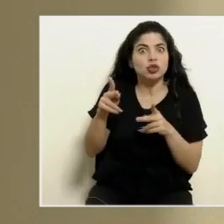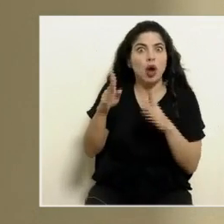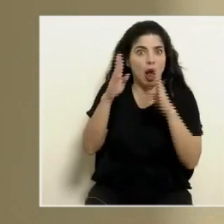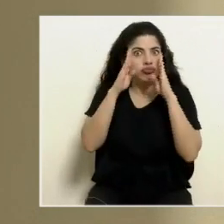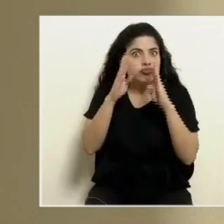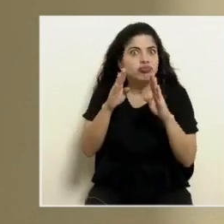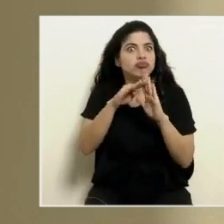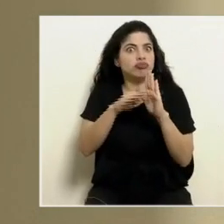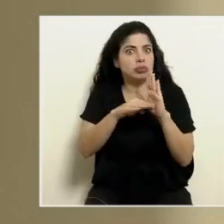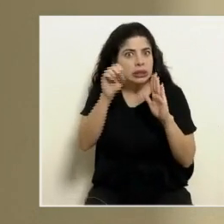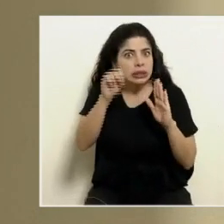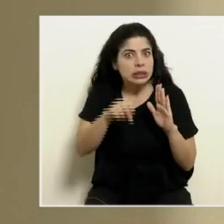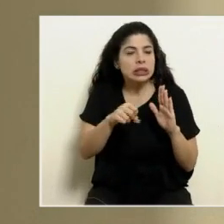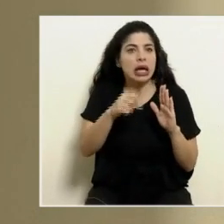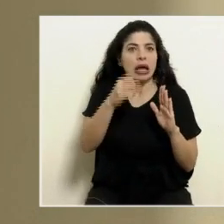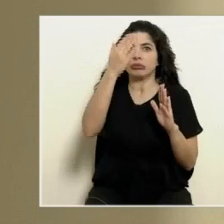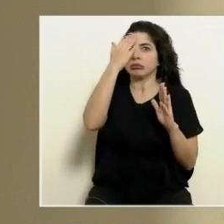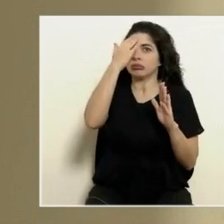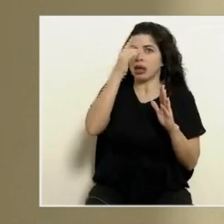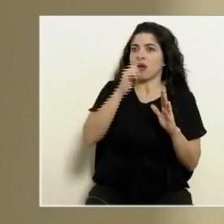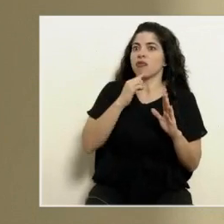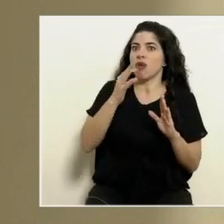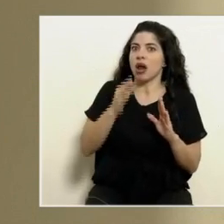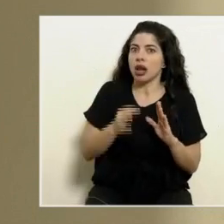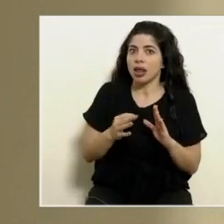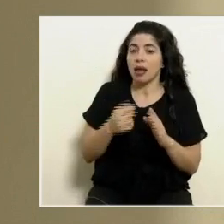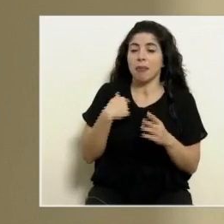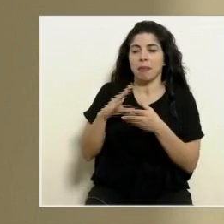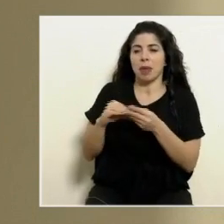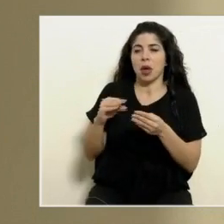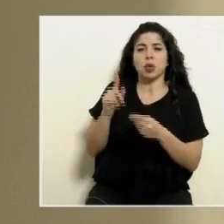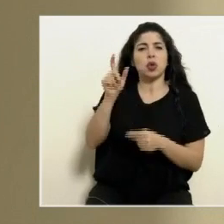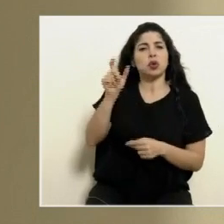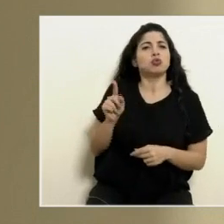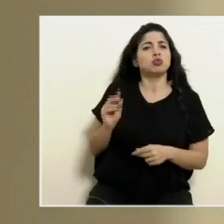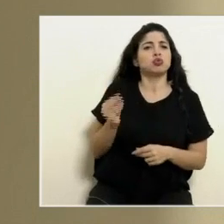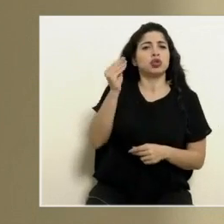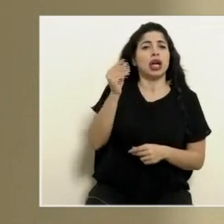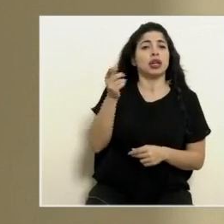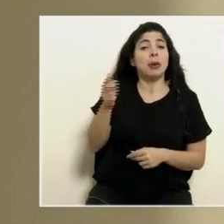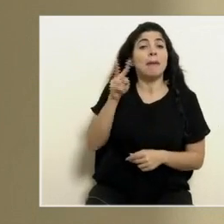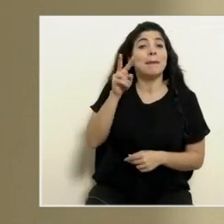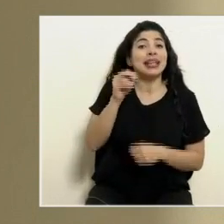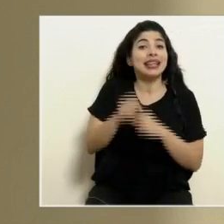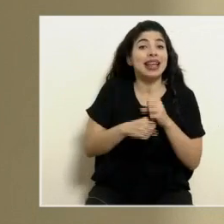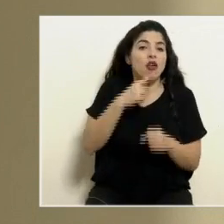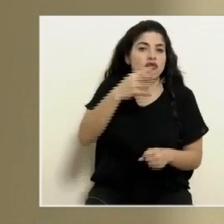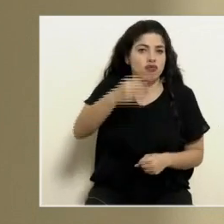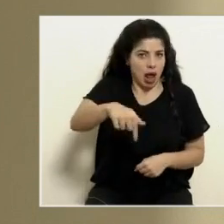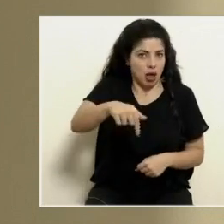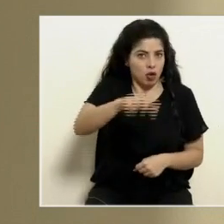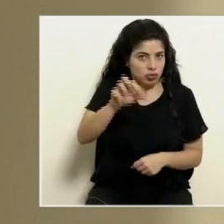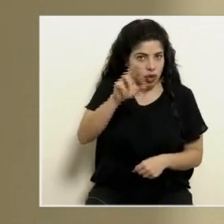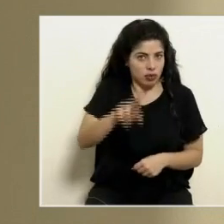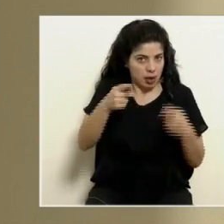que sienten en realidad el temor. Me comentaban de un joven en sus 20 años, un caso real en Costa